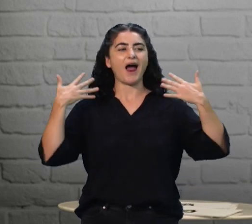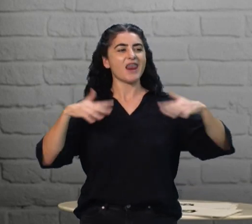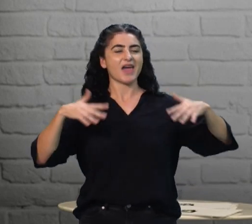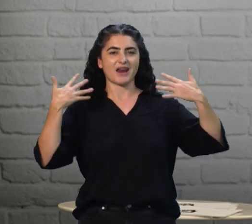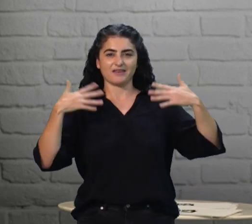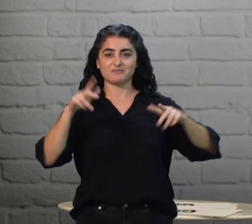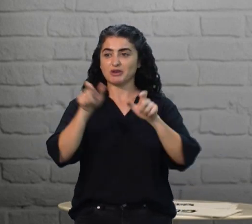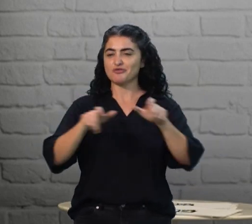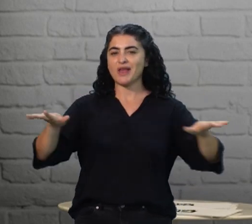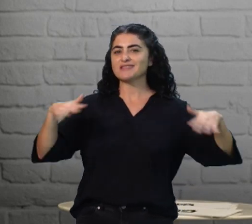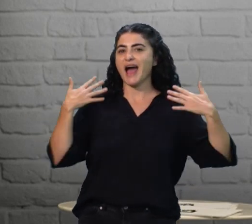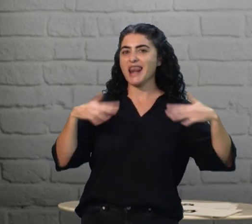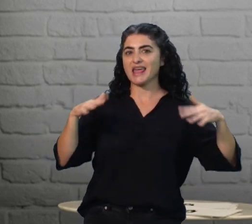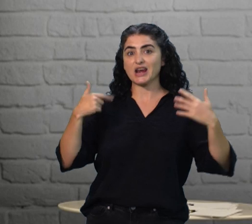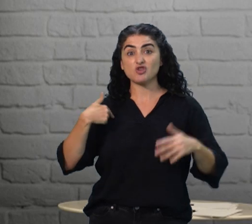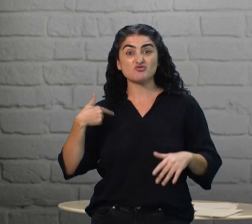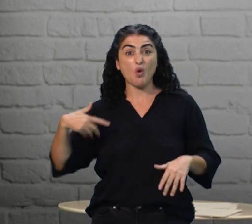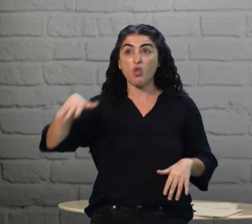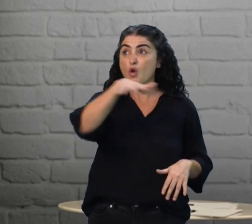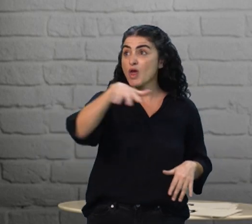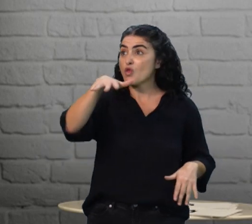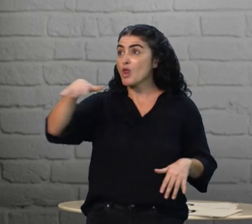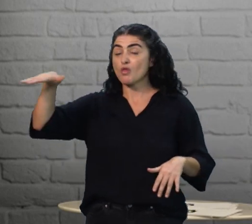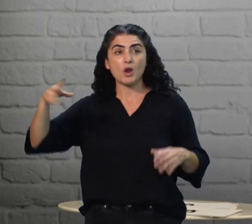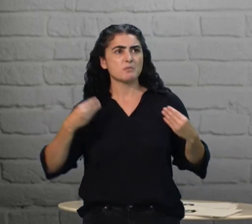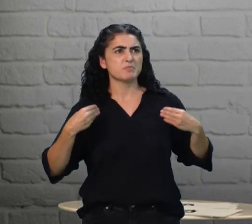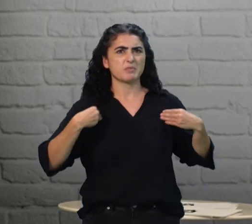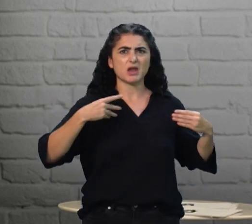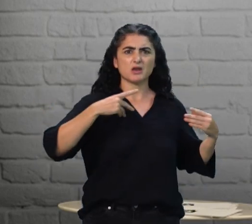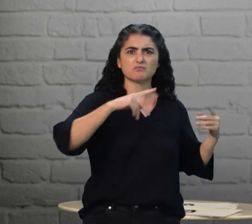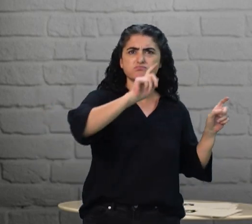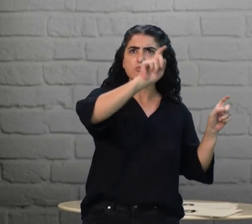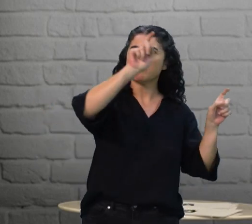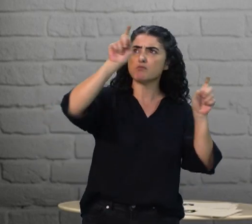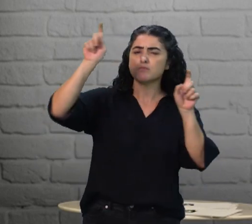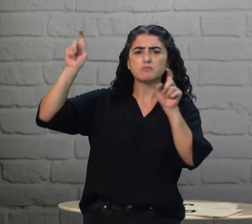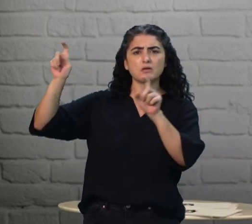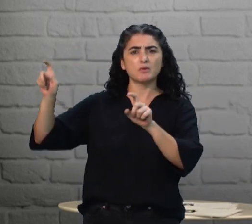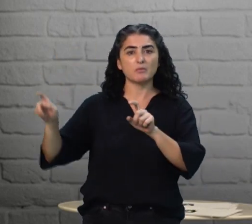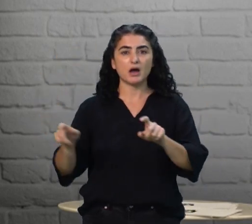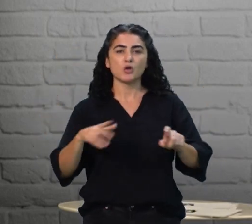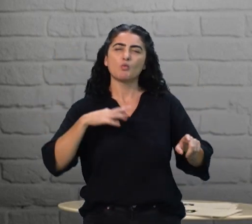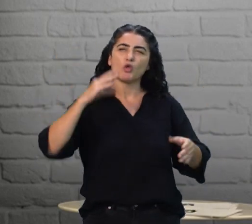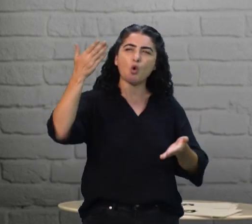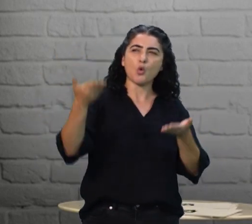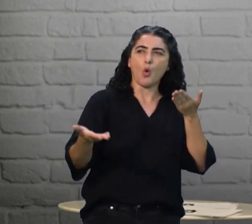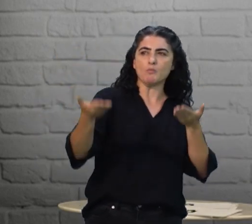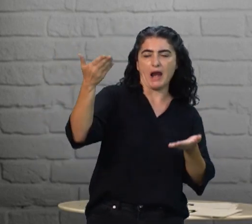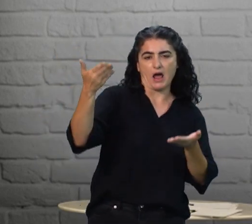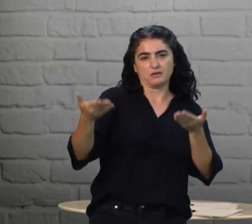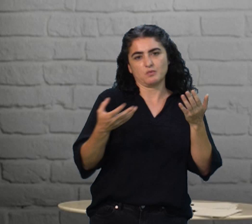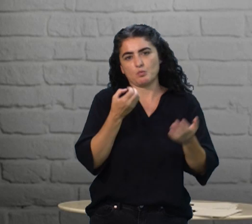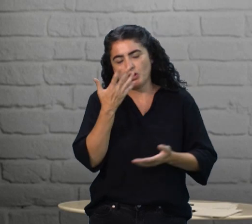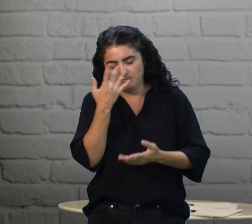además he estado viviendo en un montón de sitios y puedo comparar un poquito Que bueno que luego cada Hay personas y personas